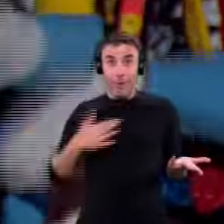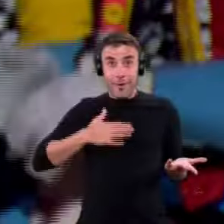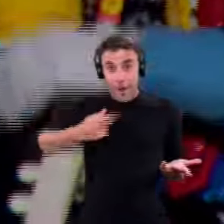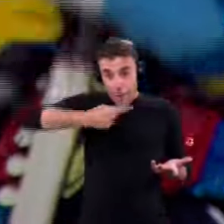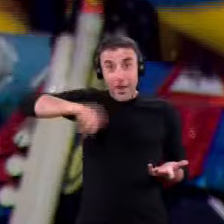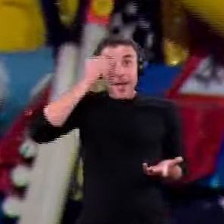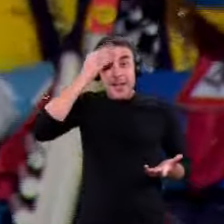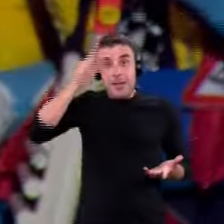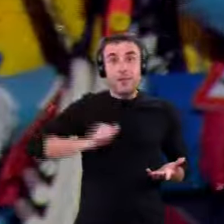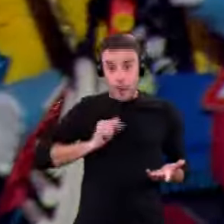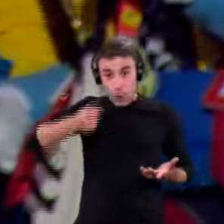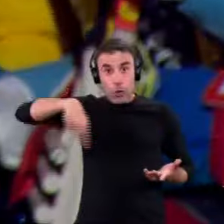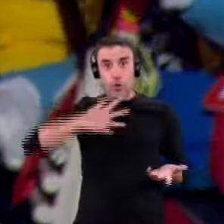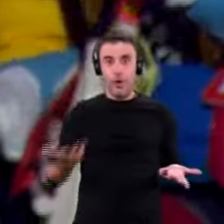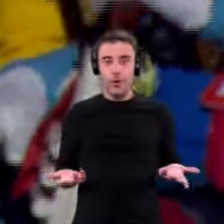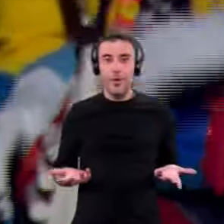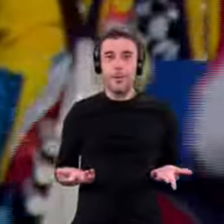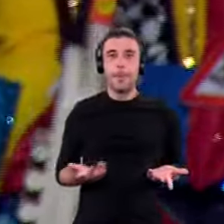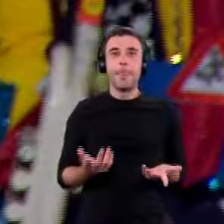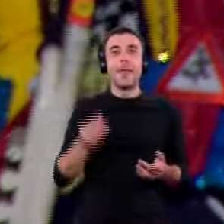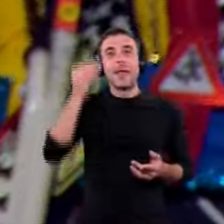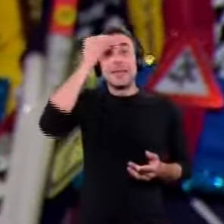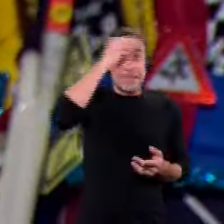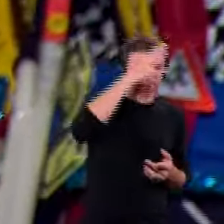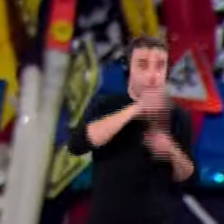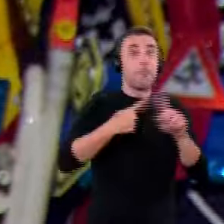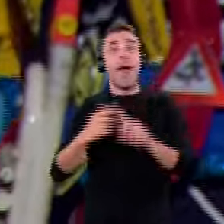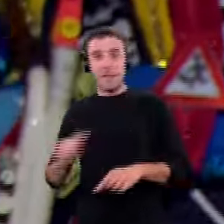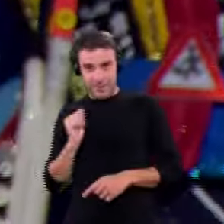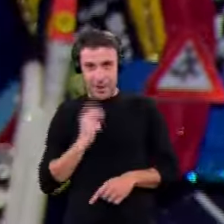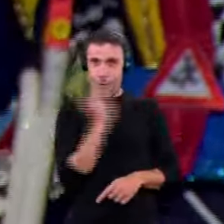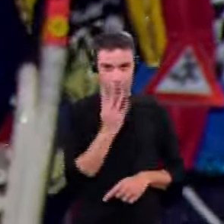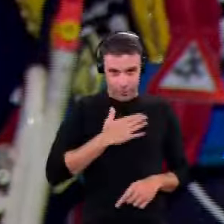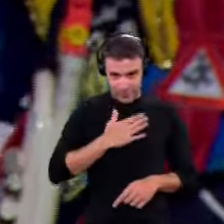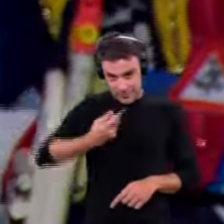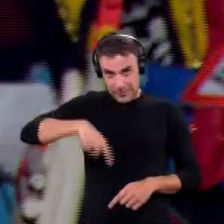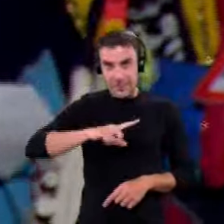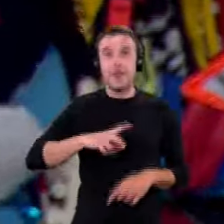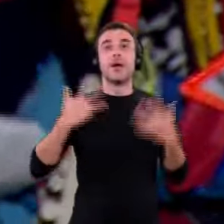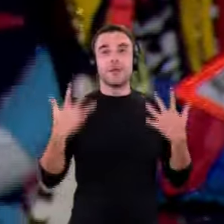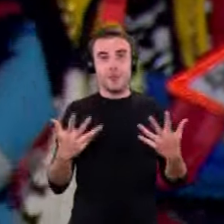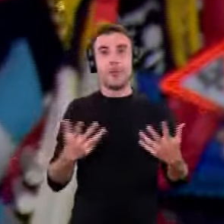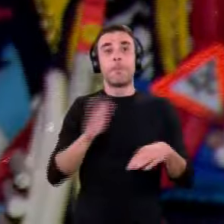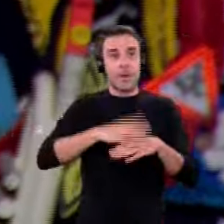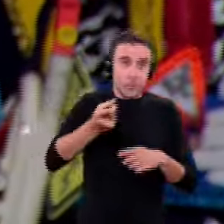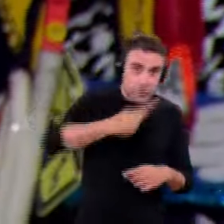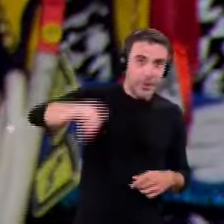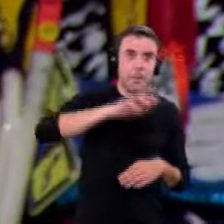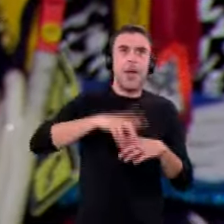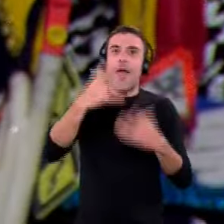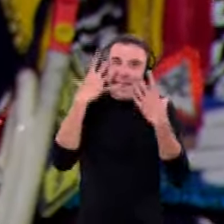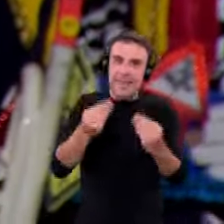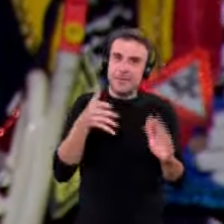Somos nosotros la inteligencia artificial. De inteligencia y de artificial, las dos cosas. Así que para todos ustedes y para que entiendan y no se